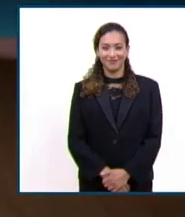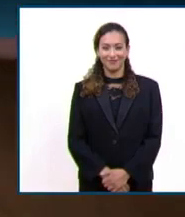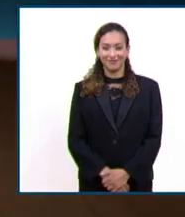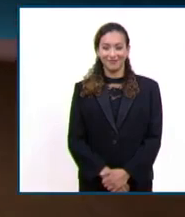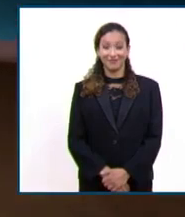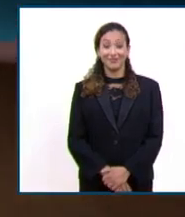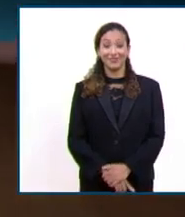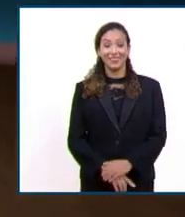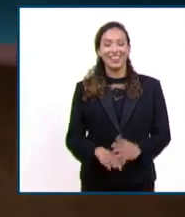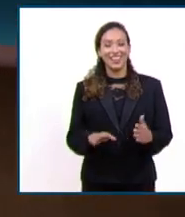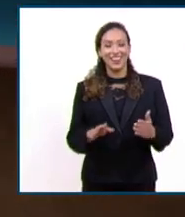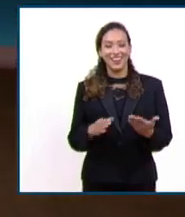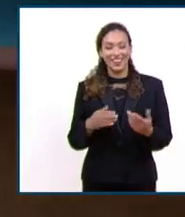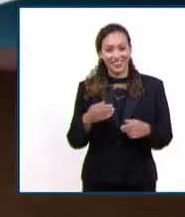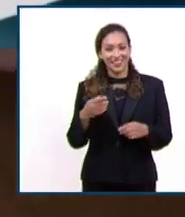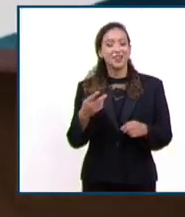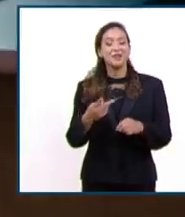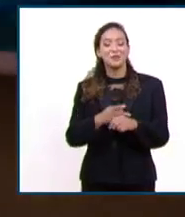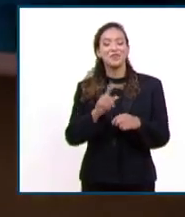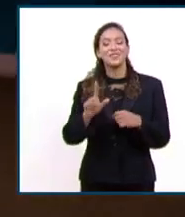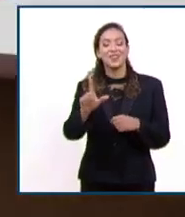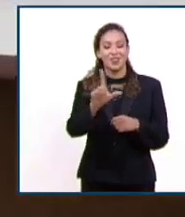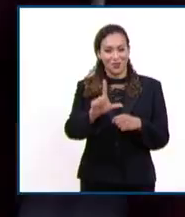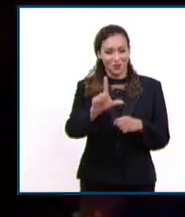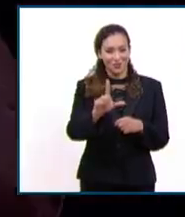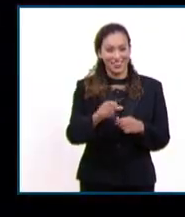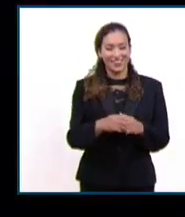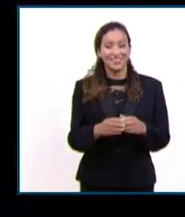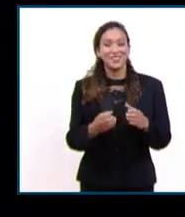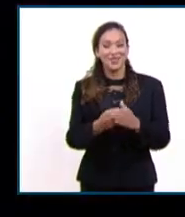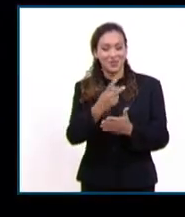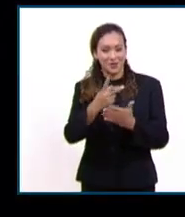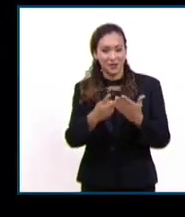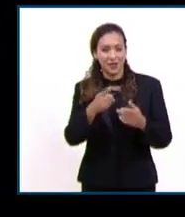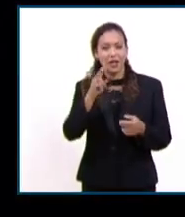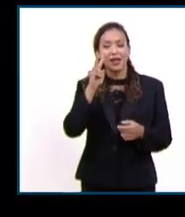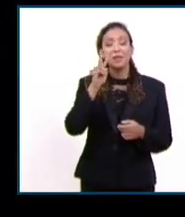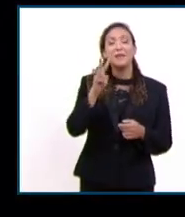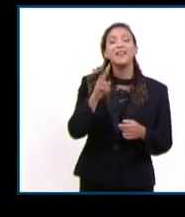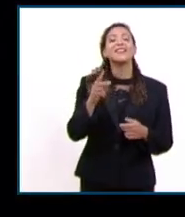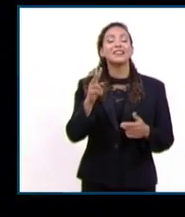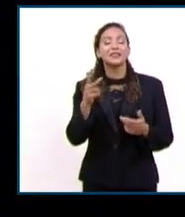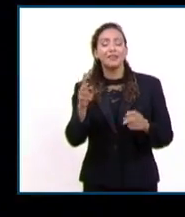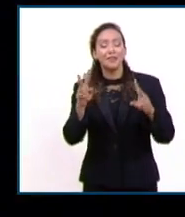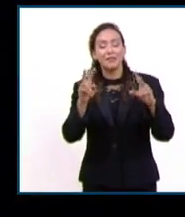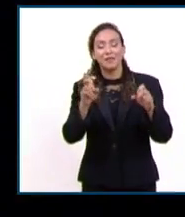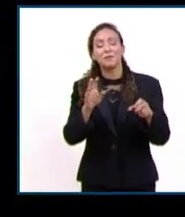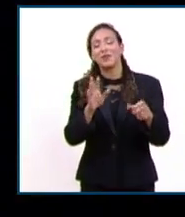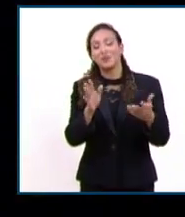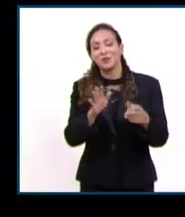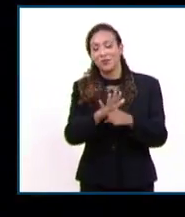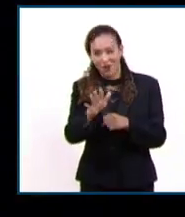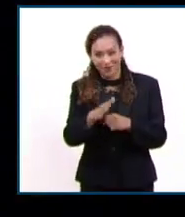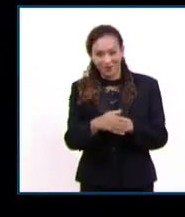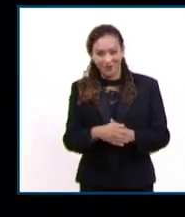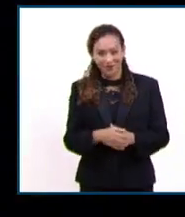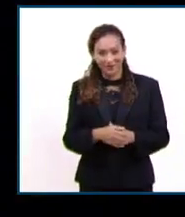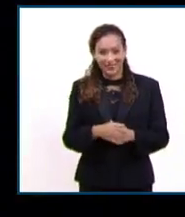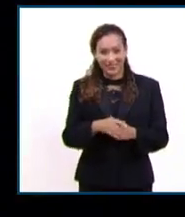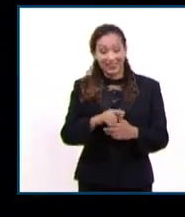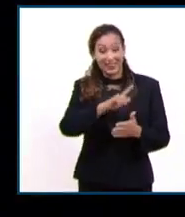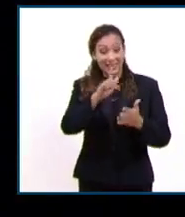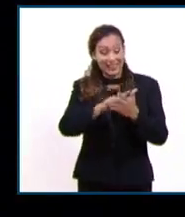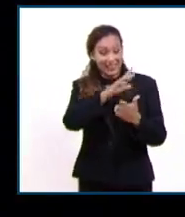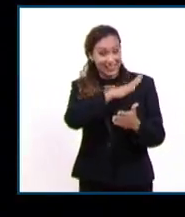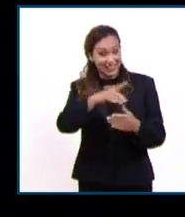En los estrenos de la semana, este lunes a las 9 de la noche en Asignaturas Pendientes, se abordará el tema de Ley General